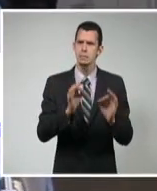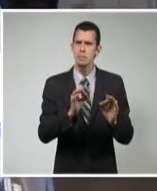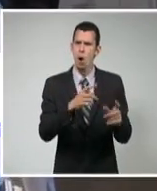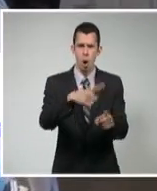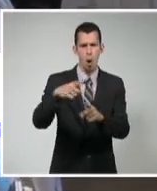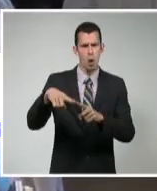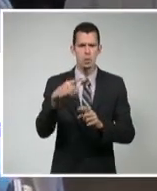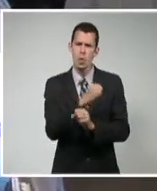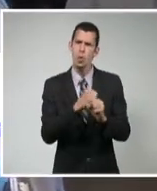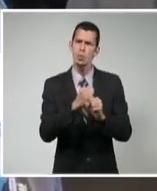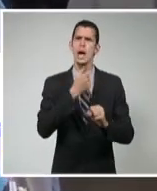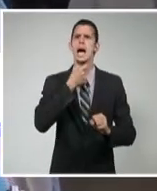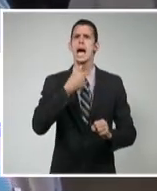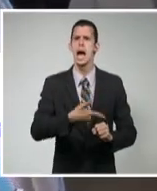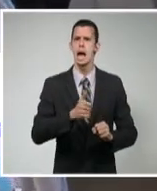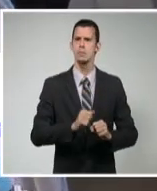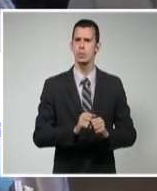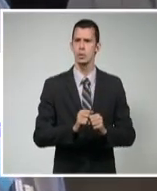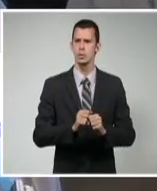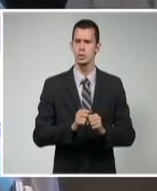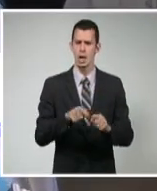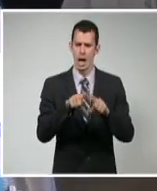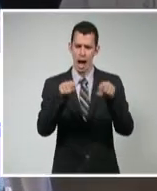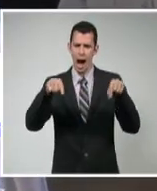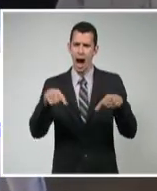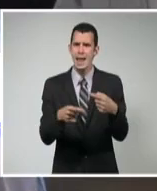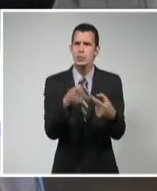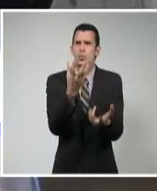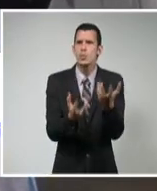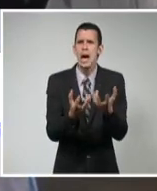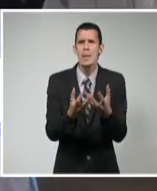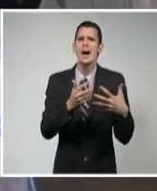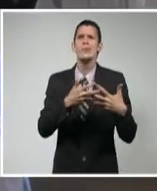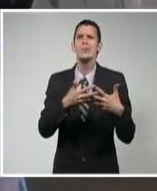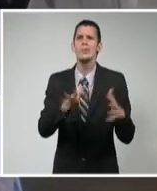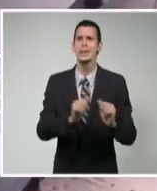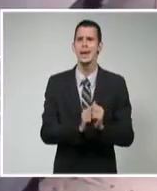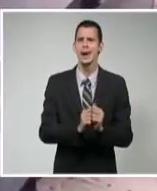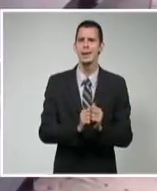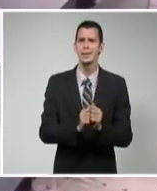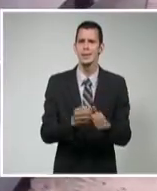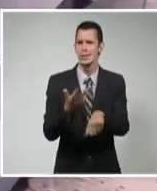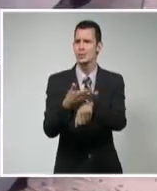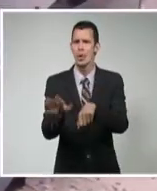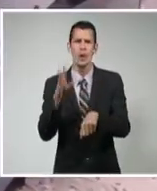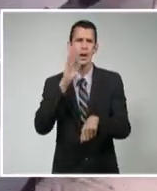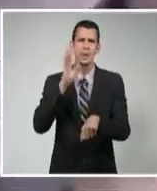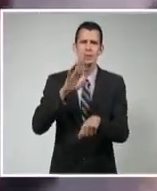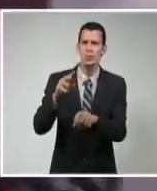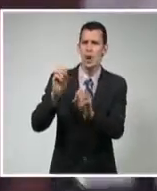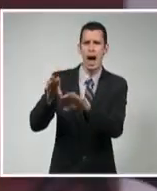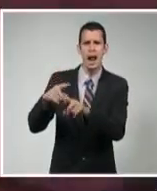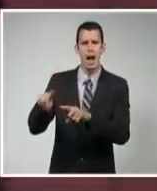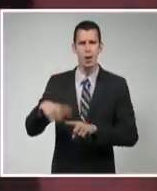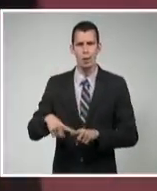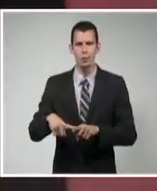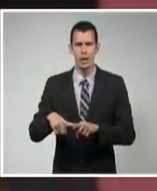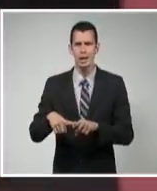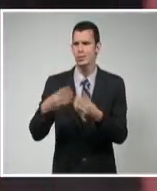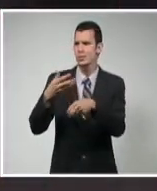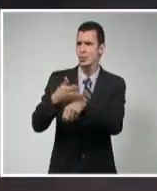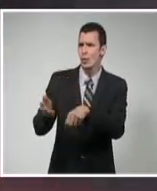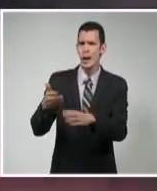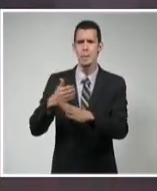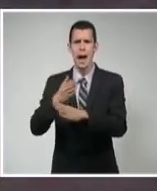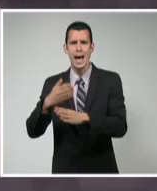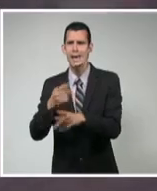rojo trabaja con leña trabajo gran serrín trabaja con su producto de las fábricas de trabajo la madera empleada como biomasa proviene